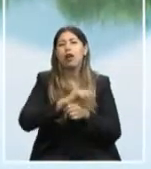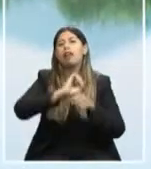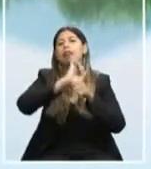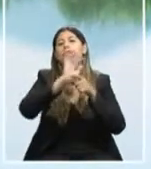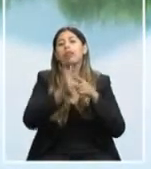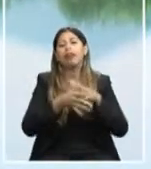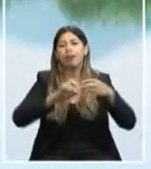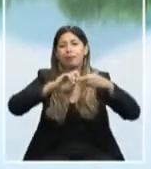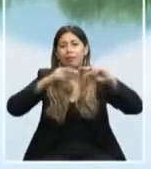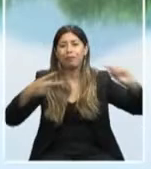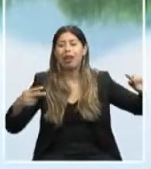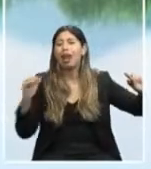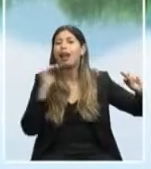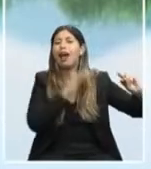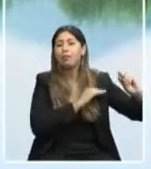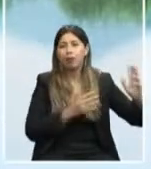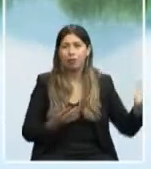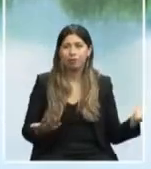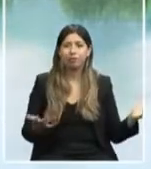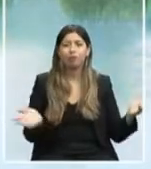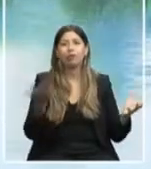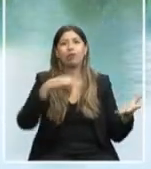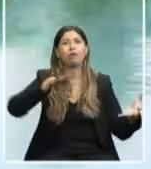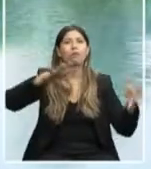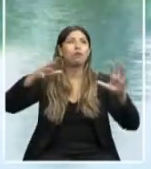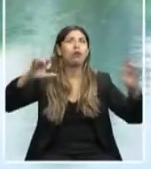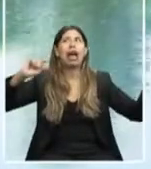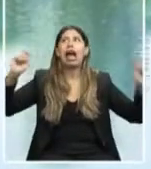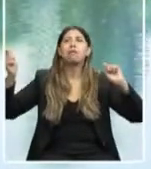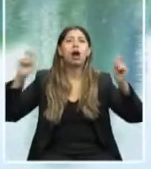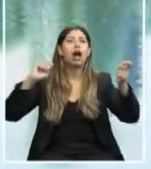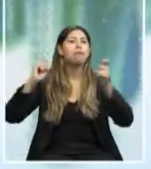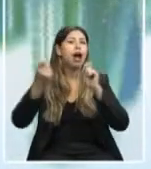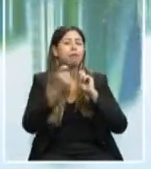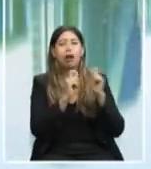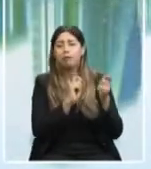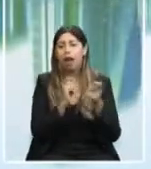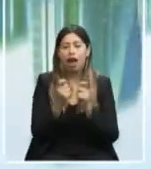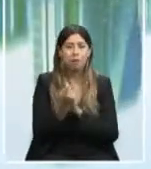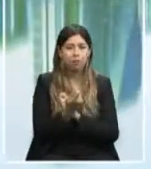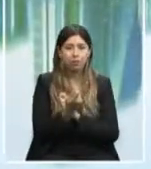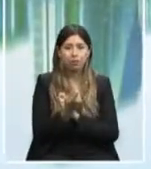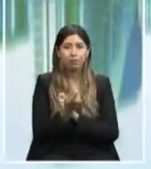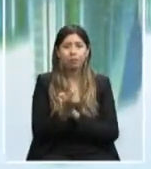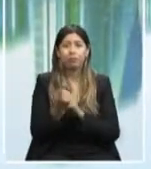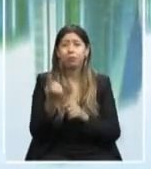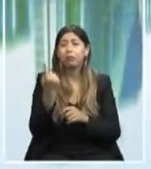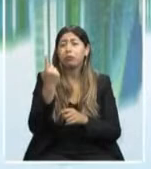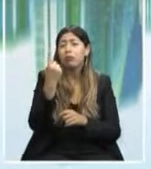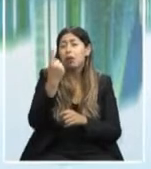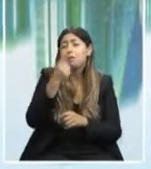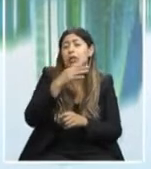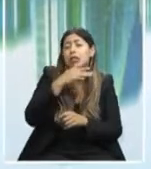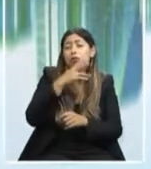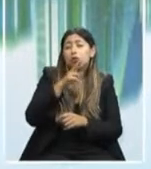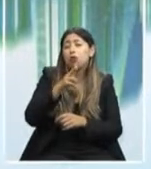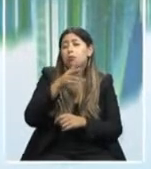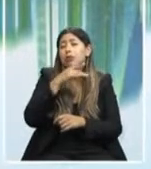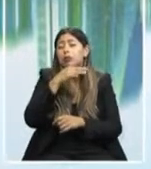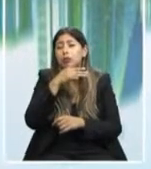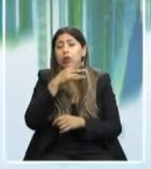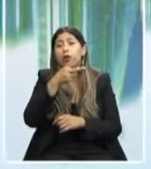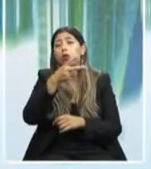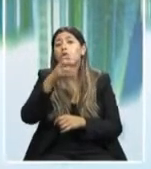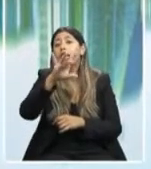variabilidad genética. Pero vivimos en un mundo de constantes cambios, en donde en tan solo menos de